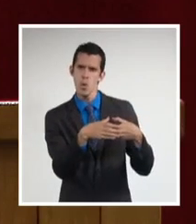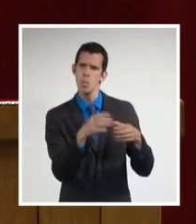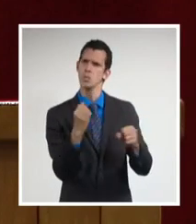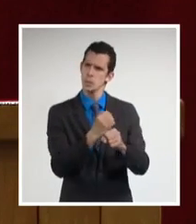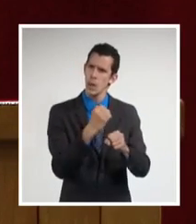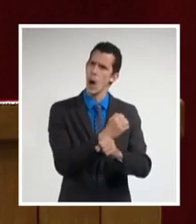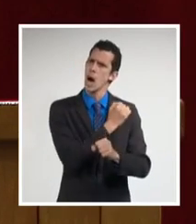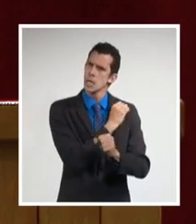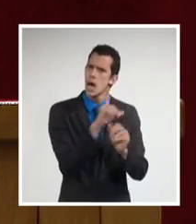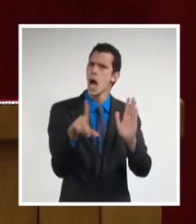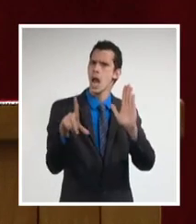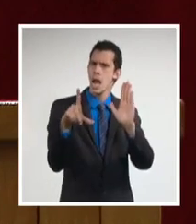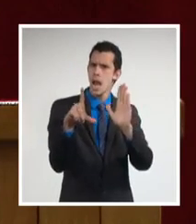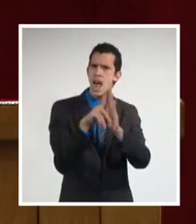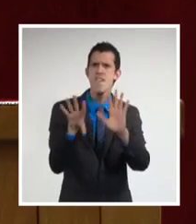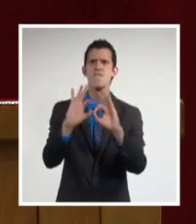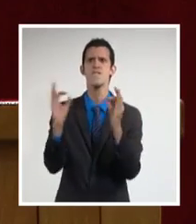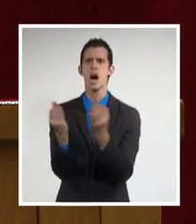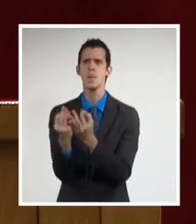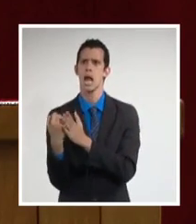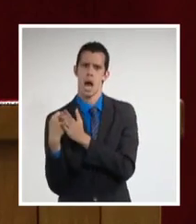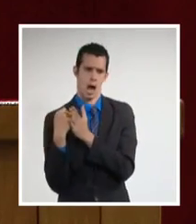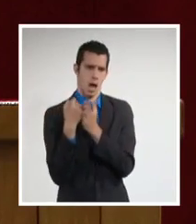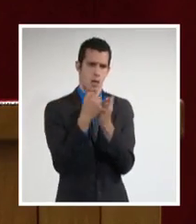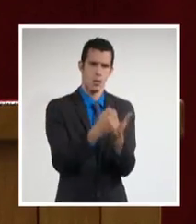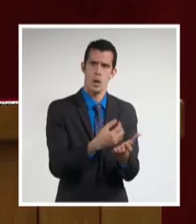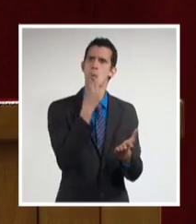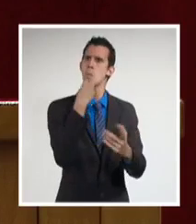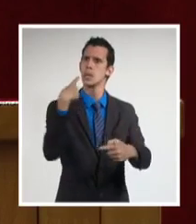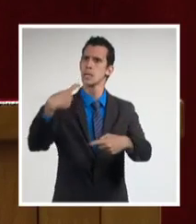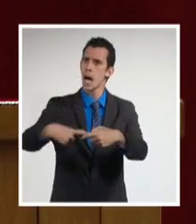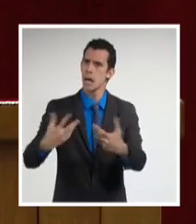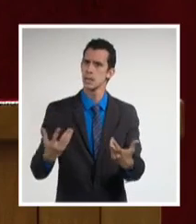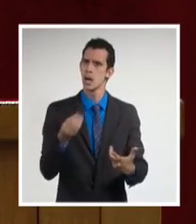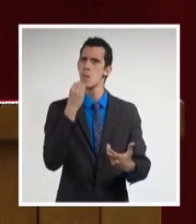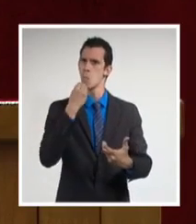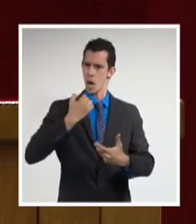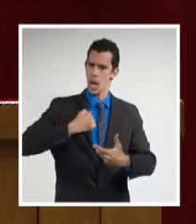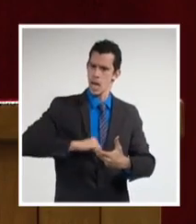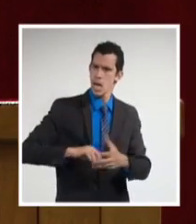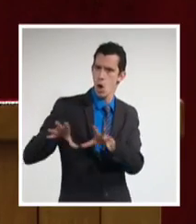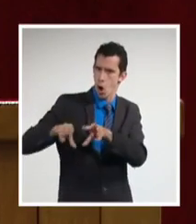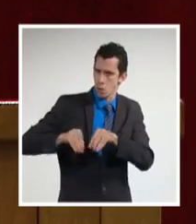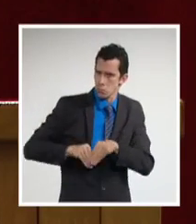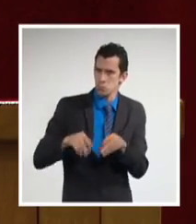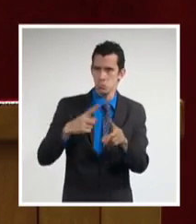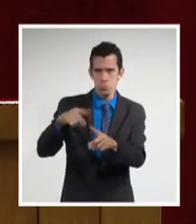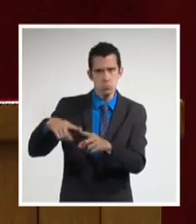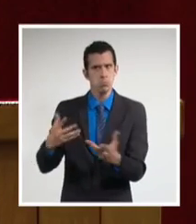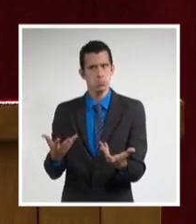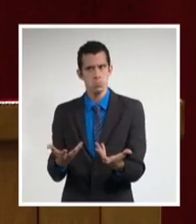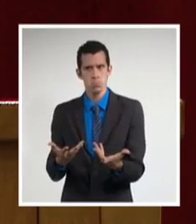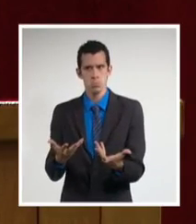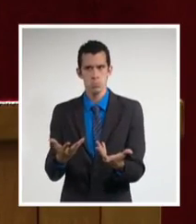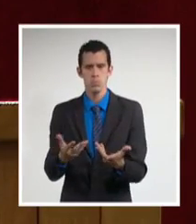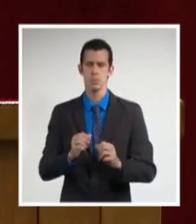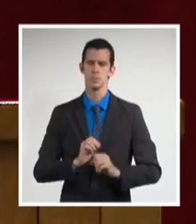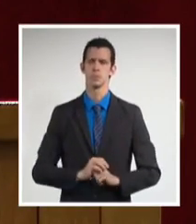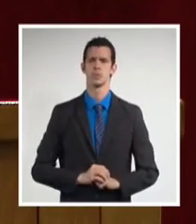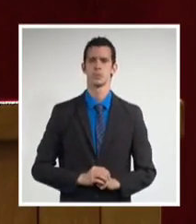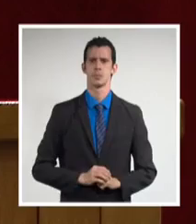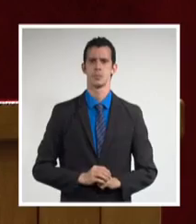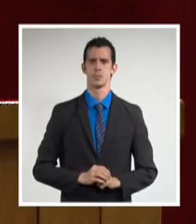matrices enemigas, también empeñadas en echarnos a unos contra otros. Se trata de intentar quebrar la